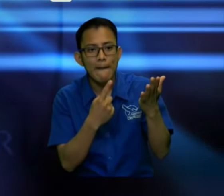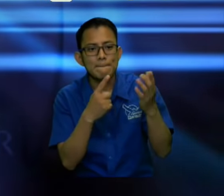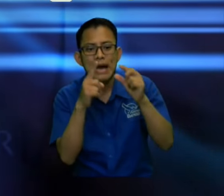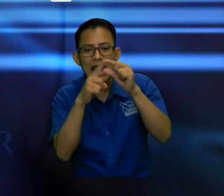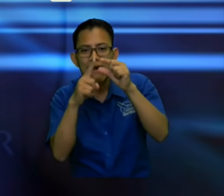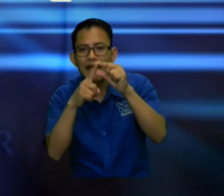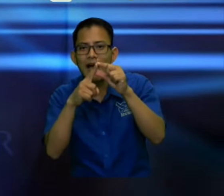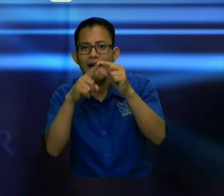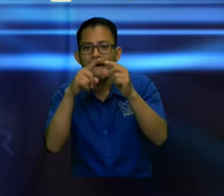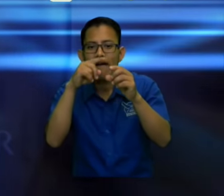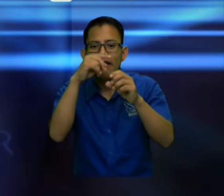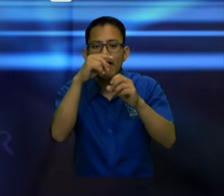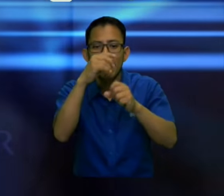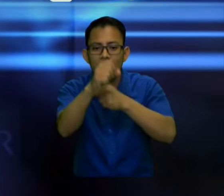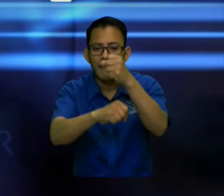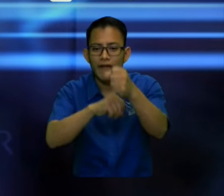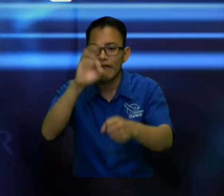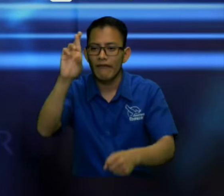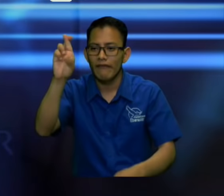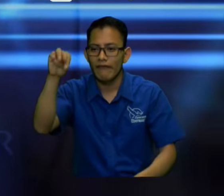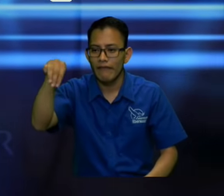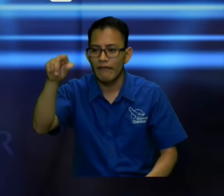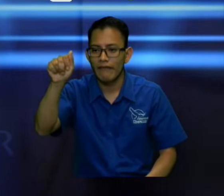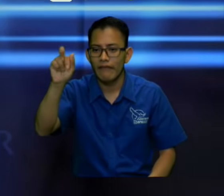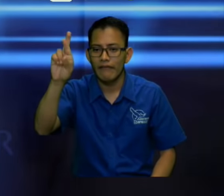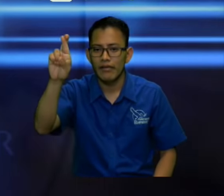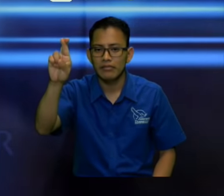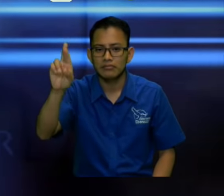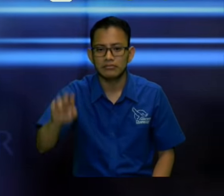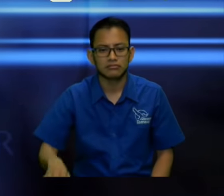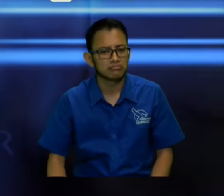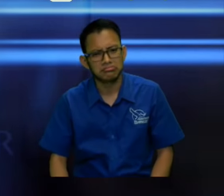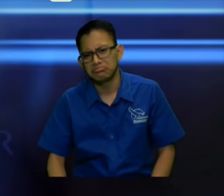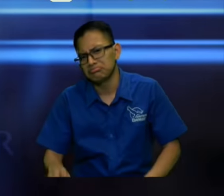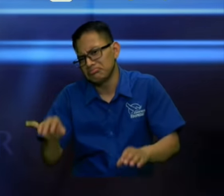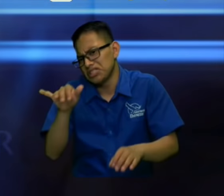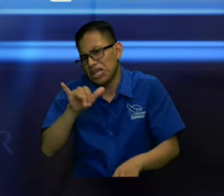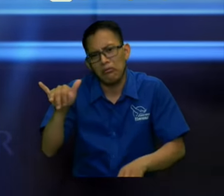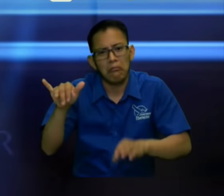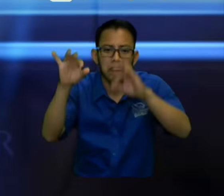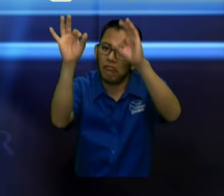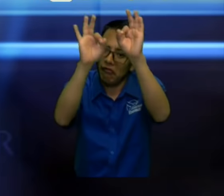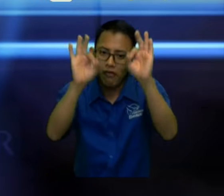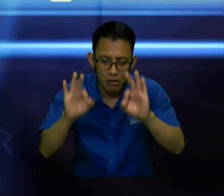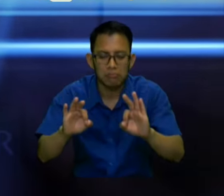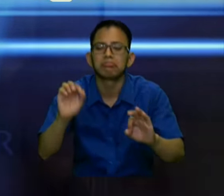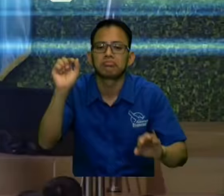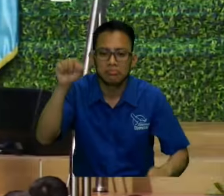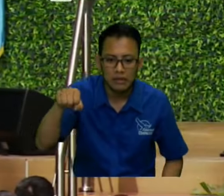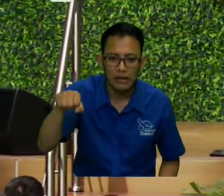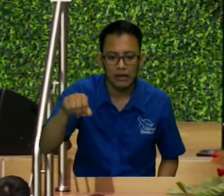forma, tiene que ver, pues, con forma, de plano,